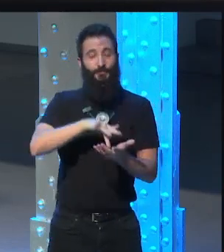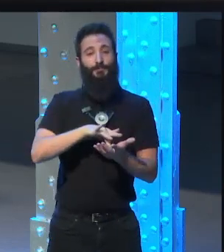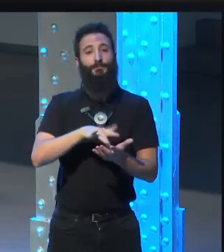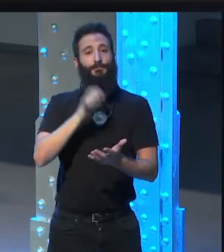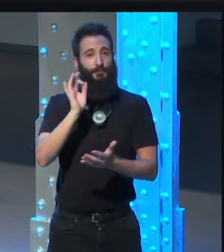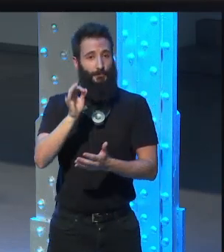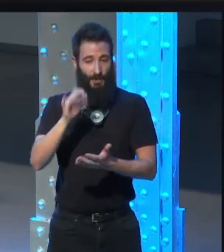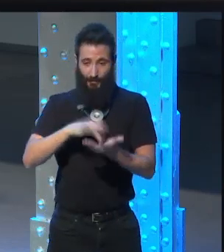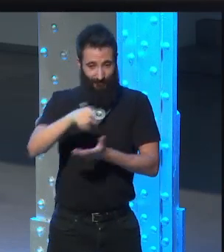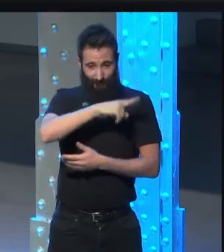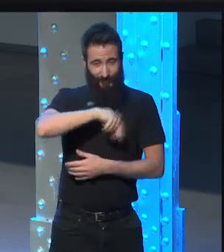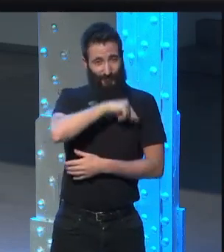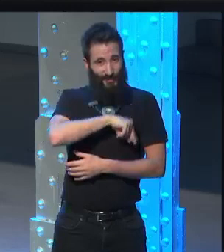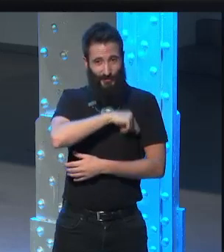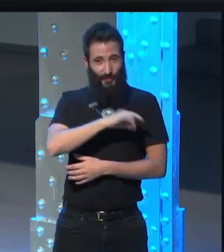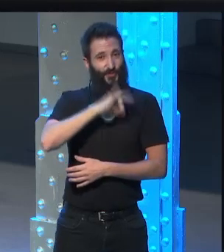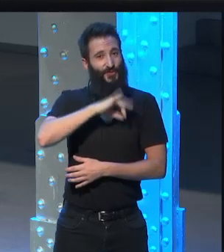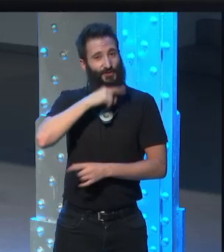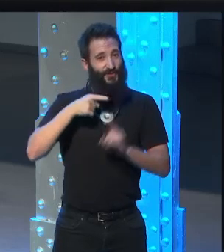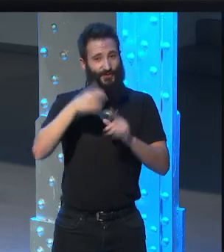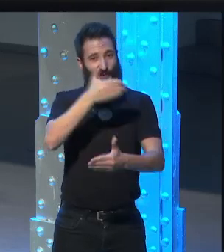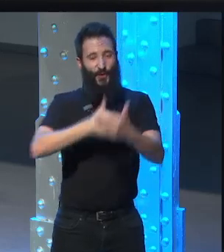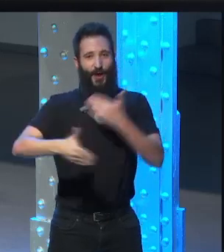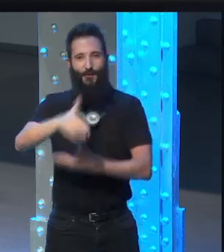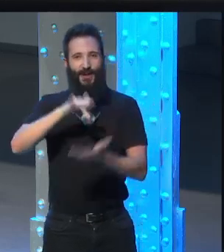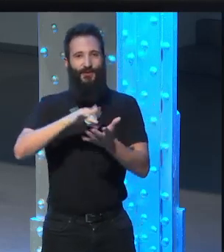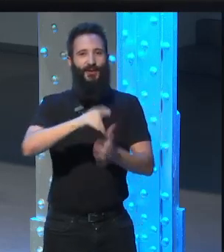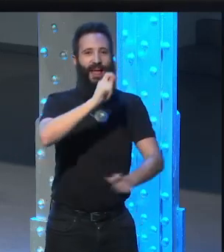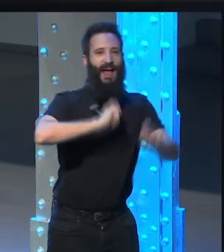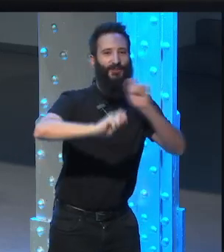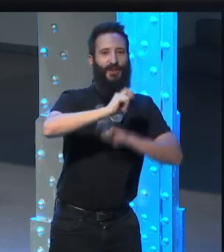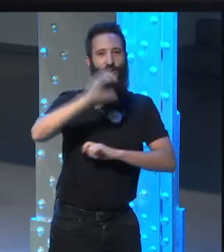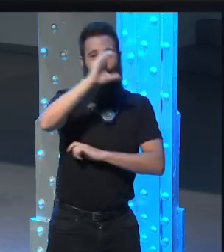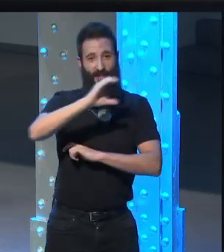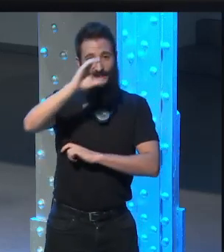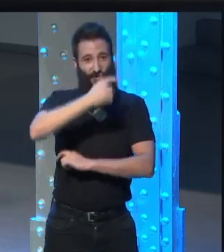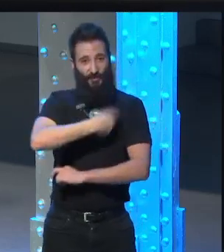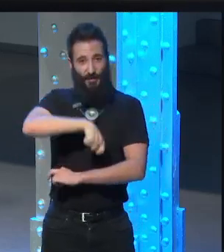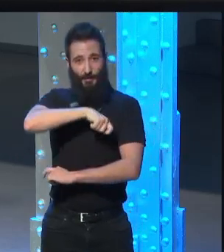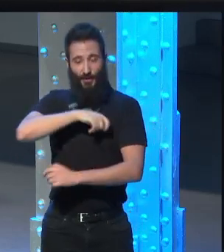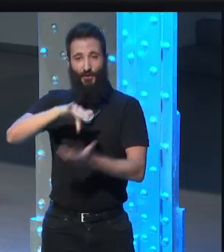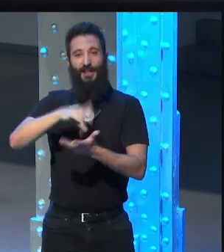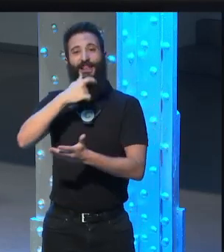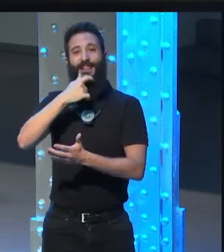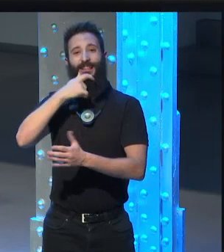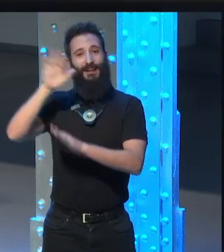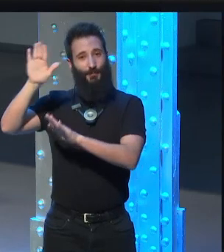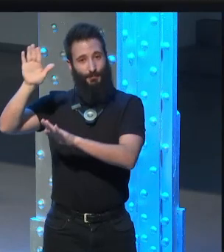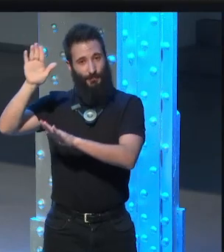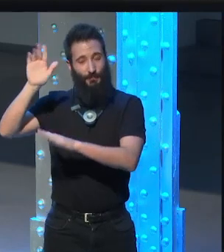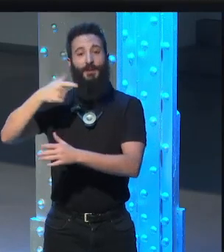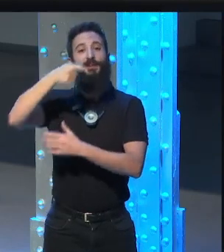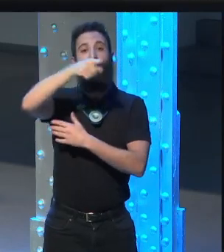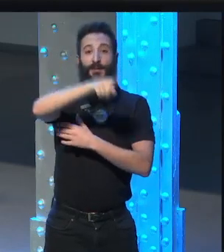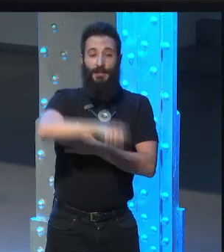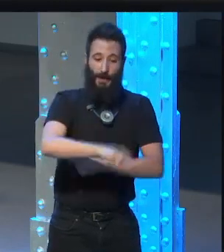que estamos muy contentos de poder colaborar con la Asociación de Científicos Españoles en Reino Unido y